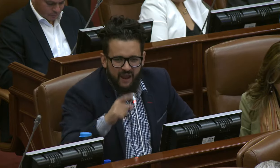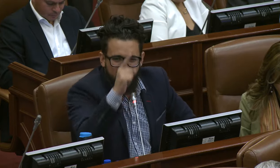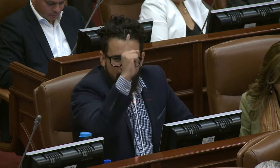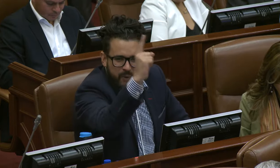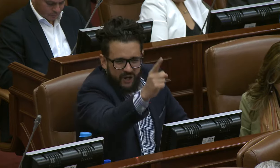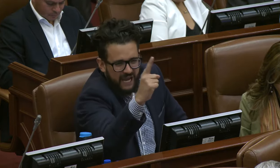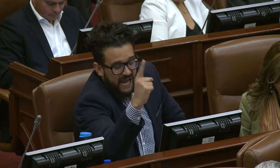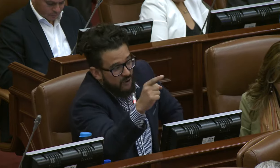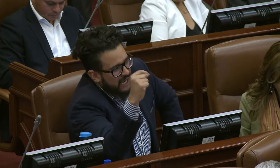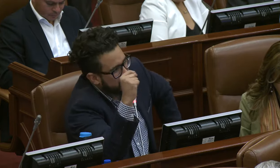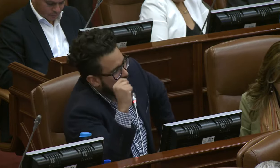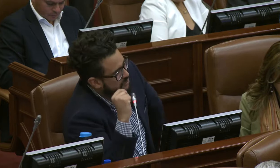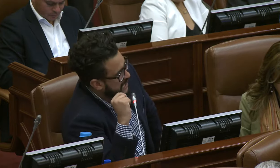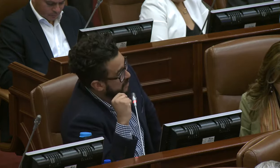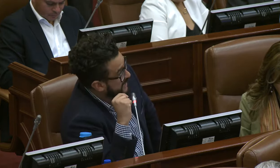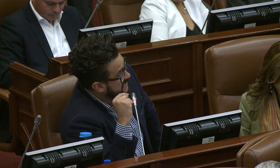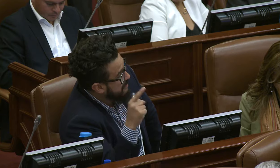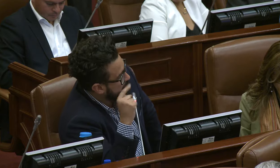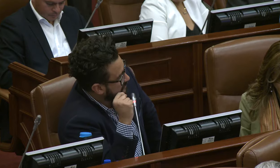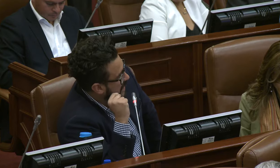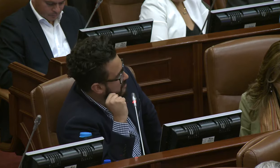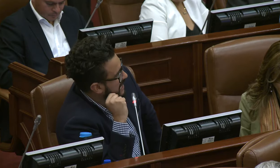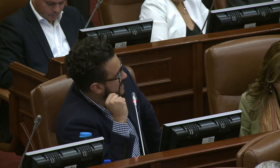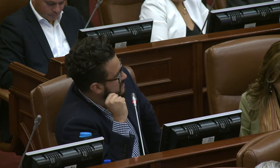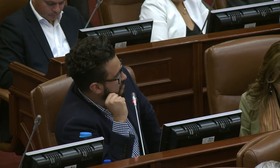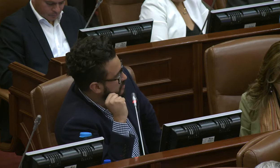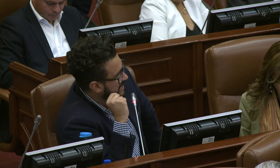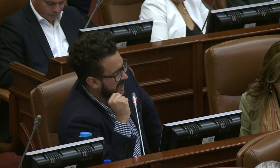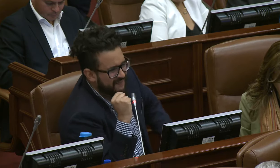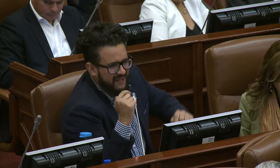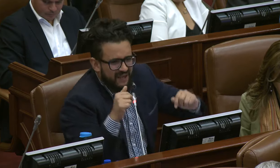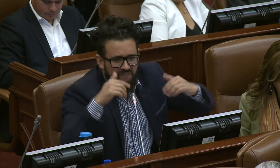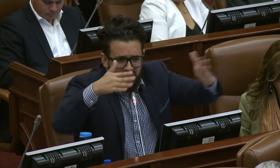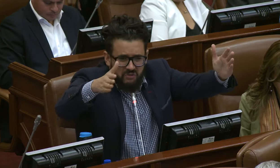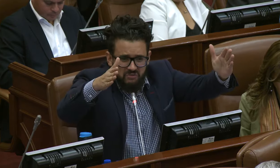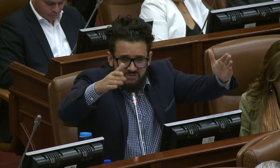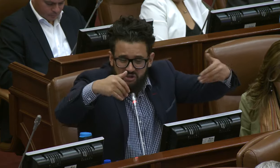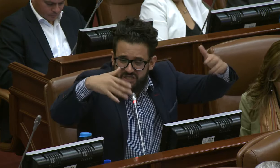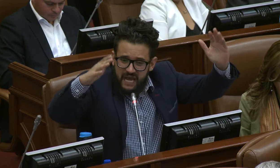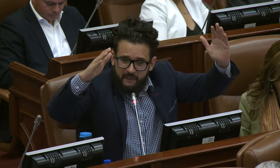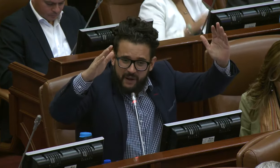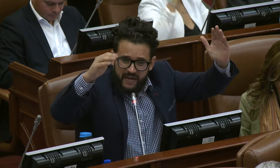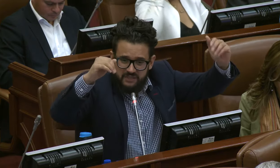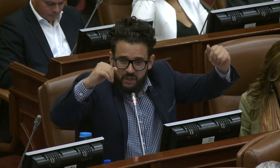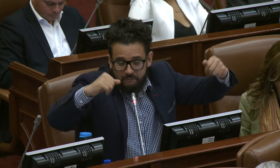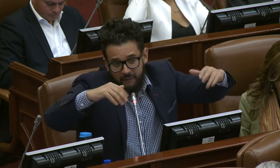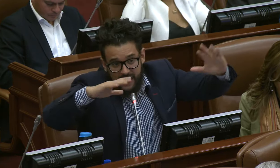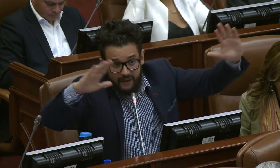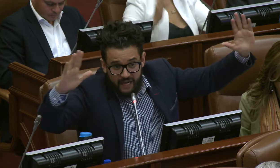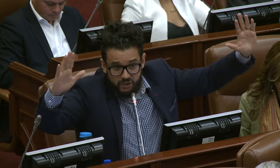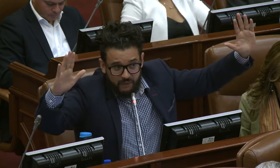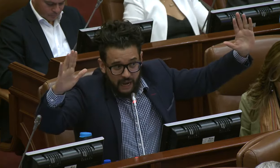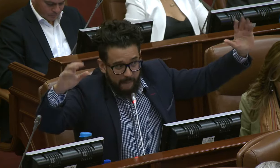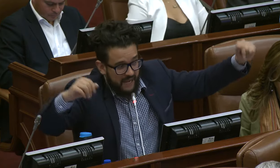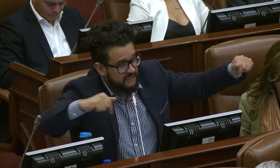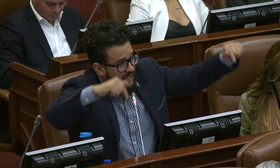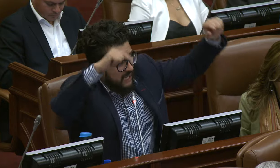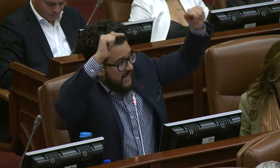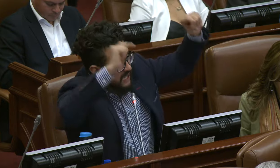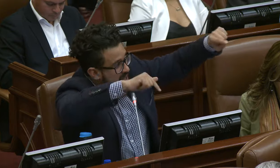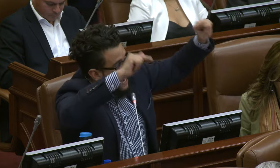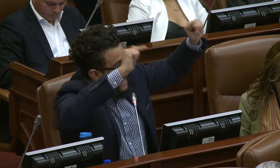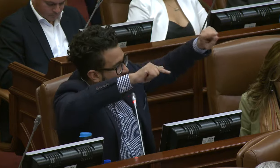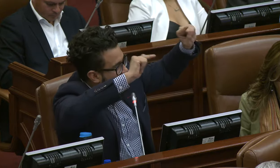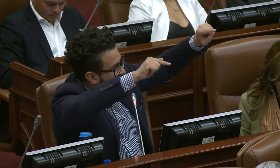en el trámite porque acá nunca nos anunciaron que estamos modificando una ley estatutaria si ustedes aprueban esto le habrán hecho mal al